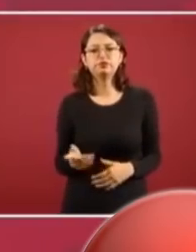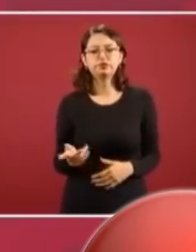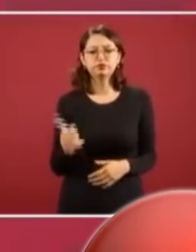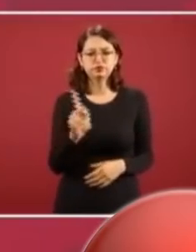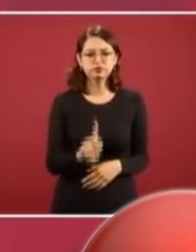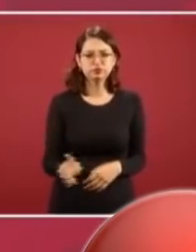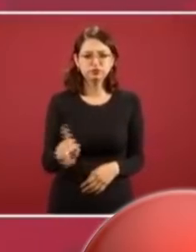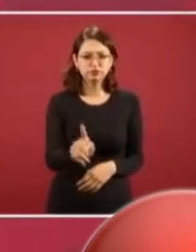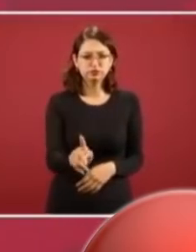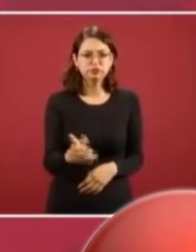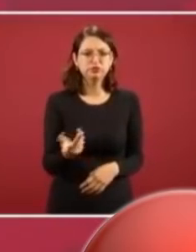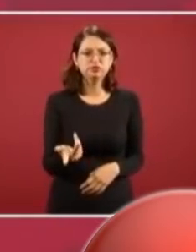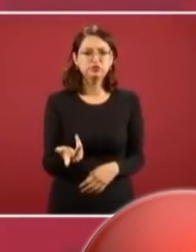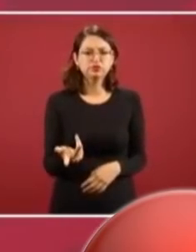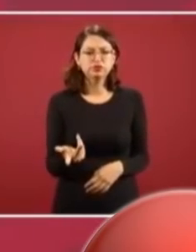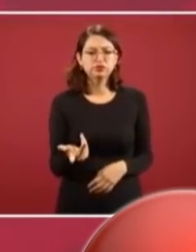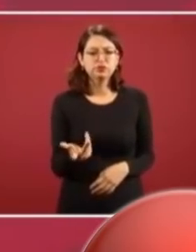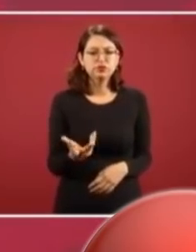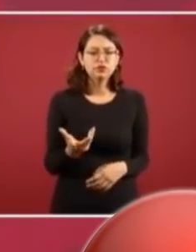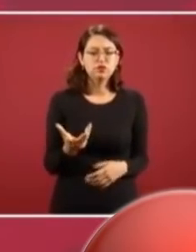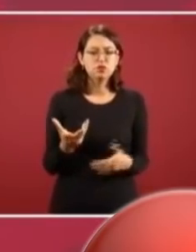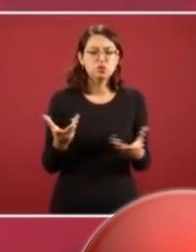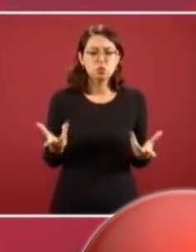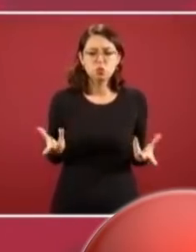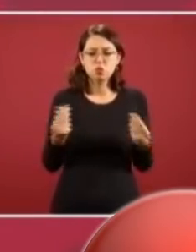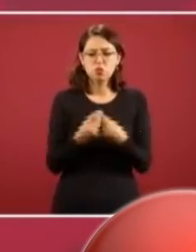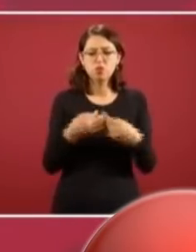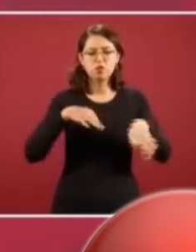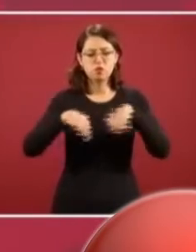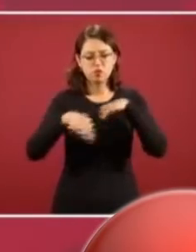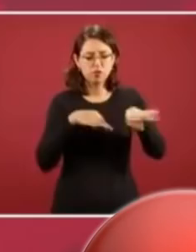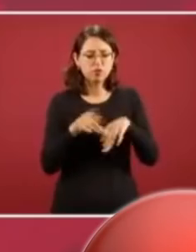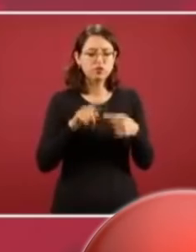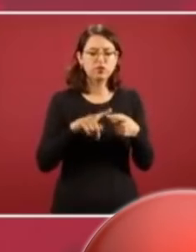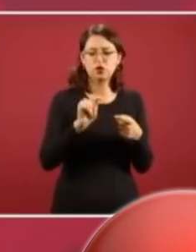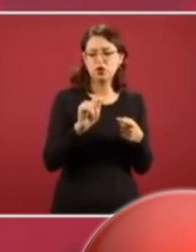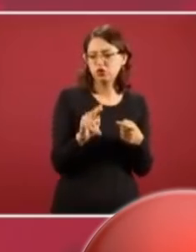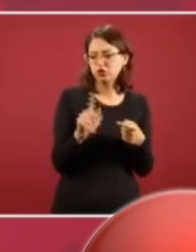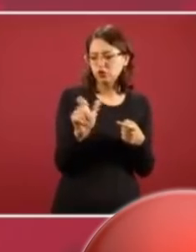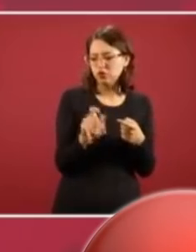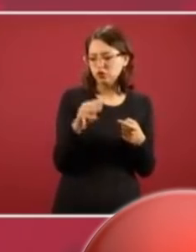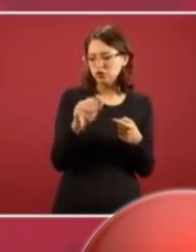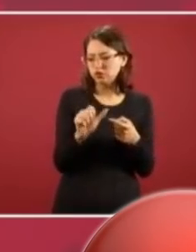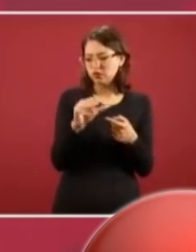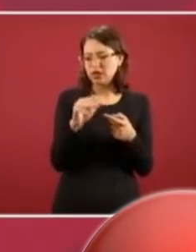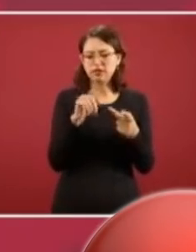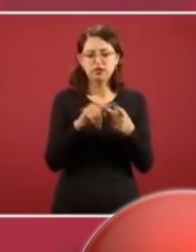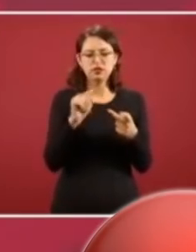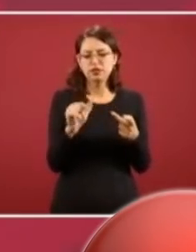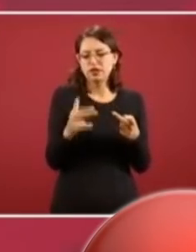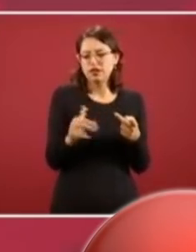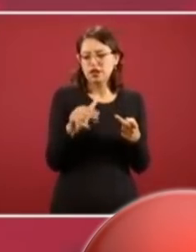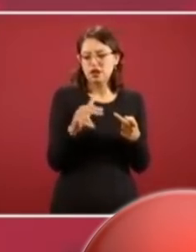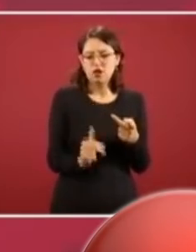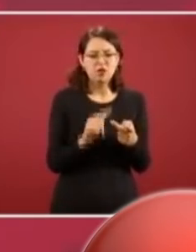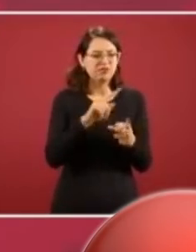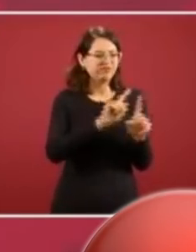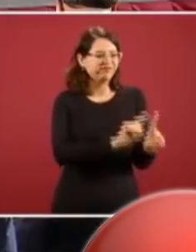pueblos, estamos trabajando en Tuxpan, Tecuala, Guajicori, en